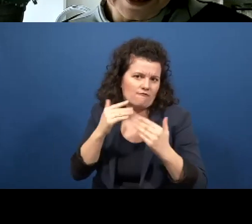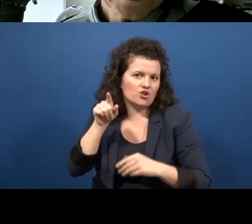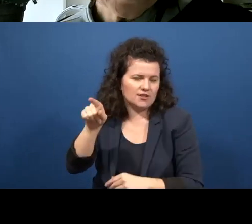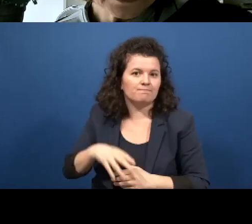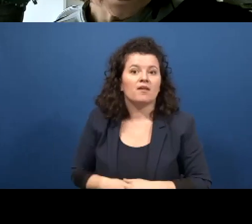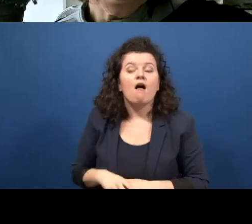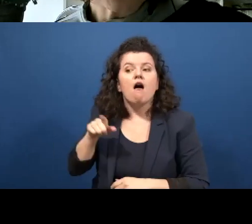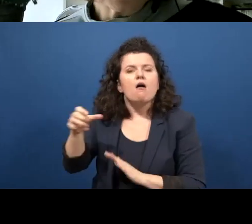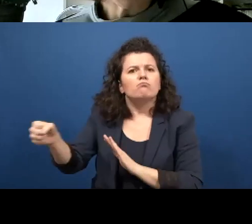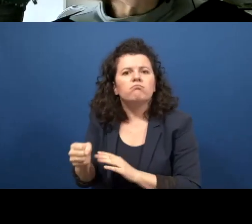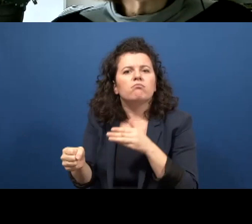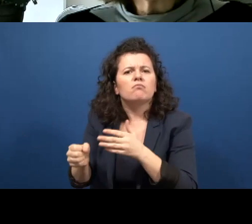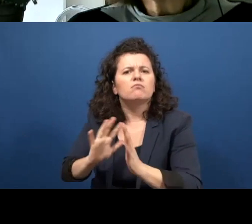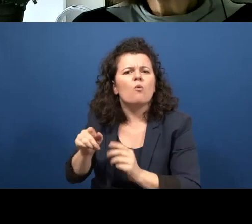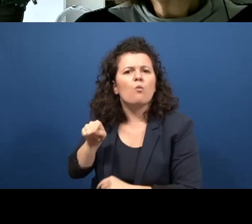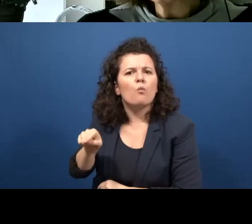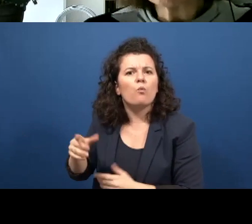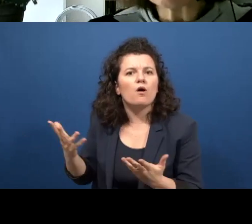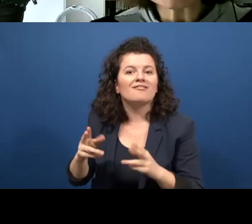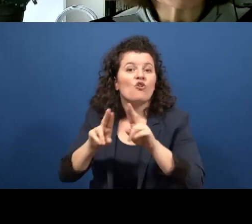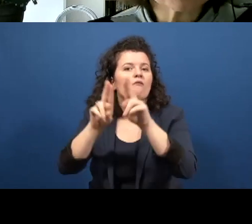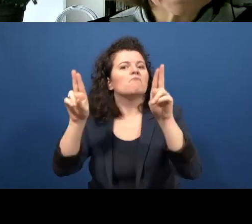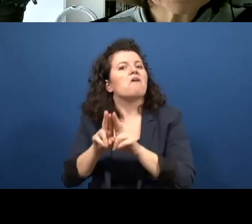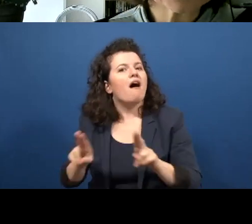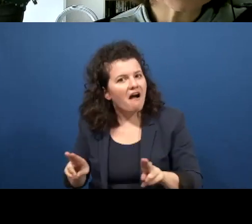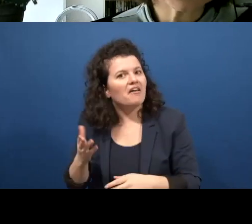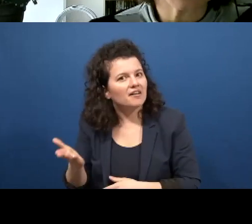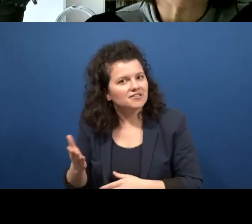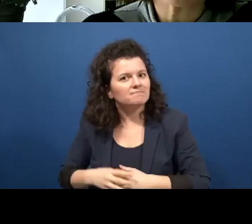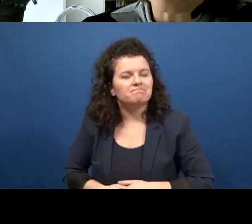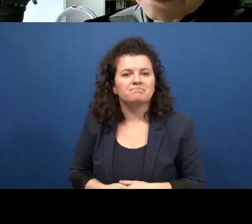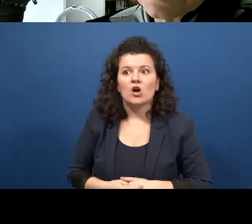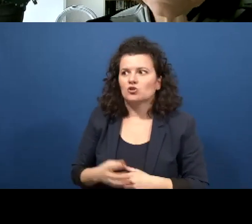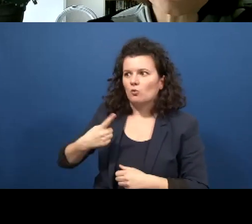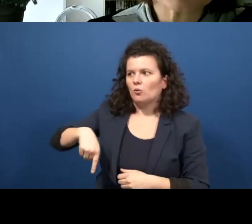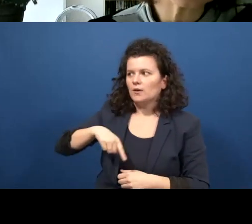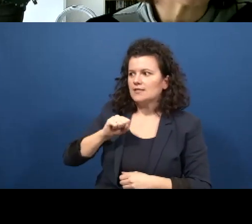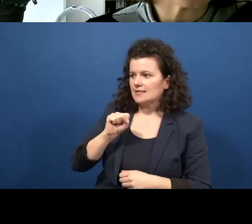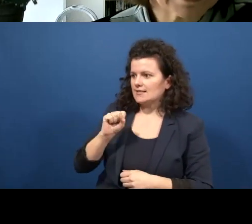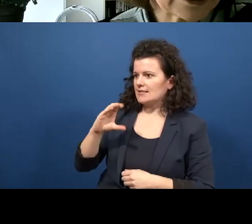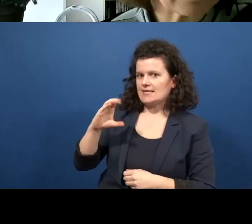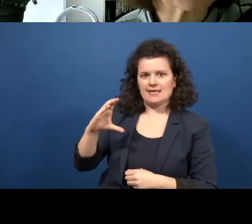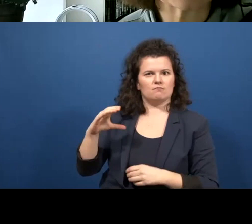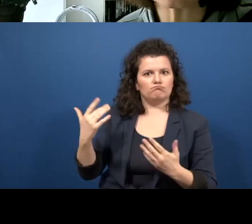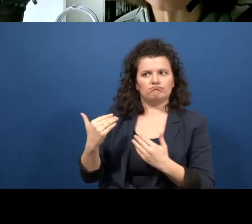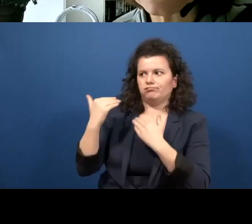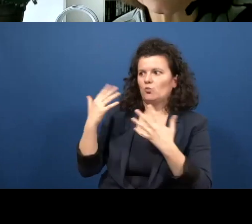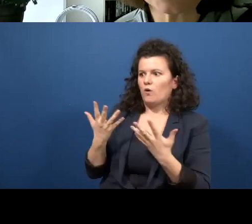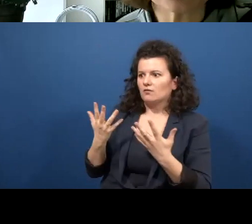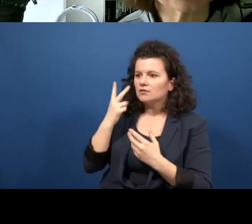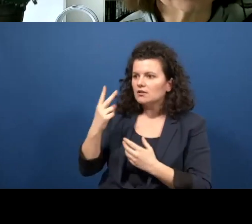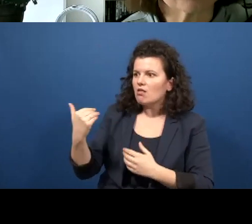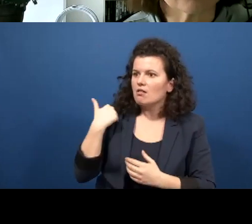nivel en la Unión Europea y tiende a ser en signos internacionales. Entonces, lo que estamos haciendo